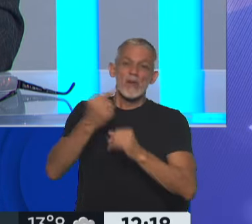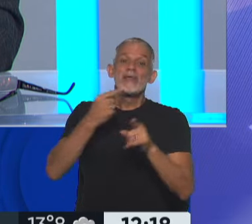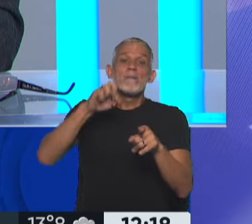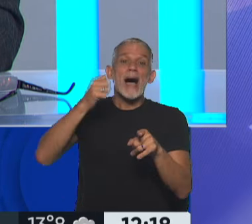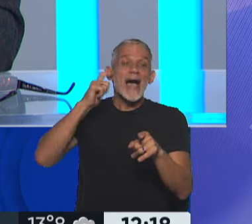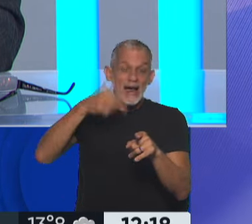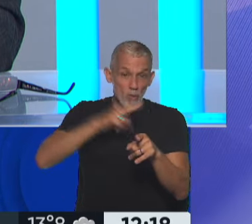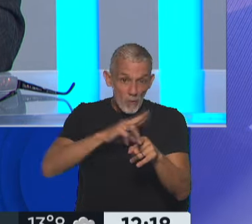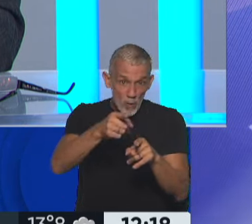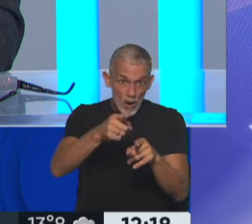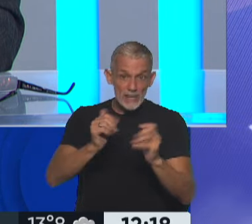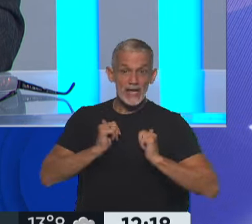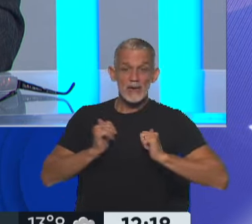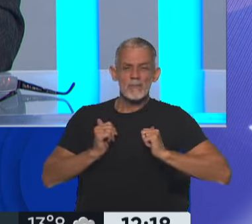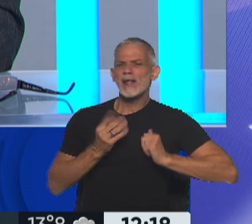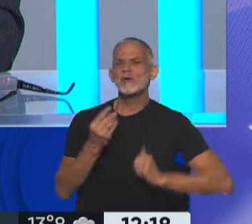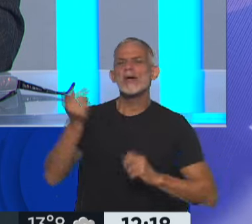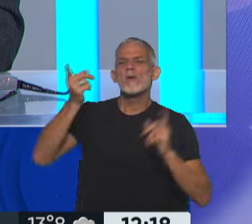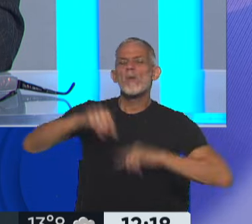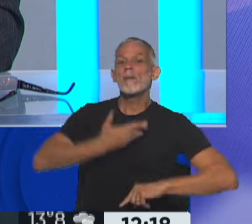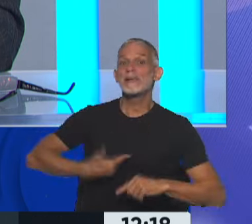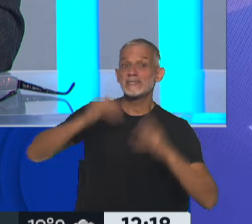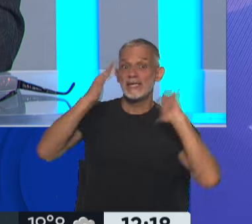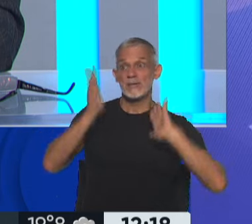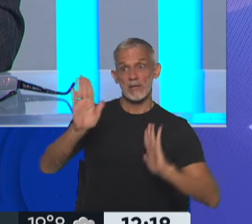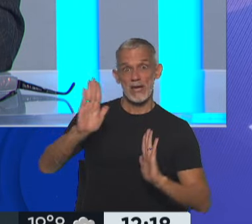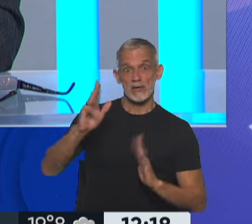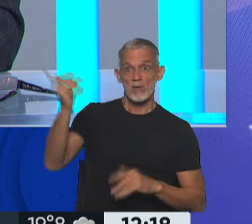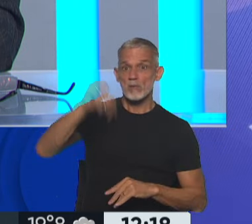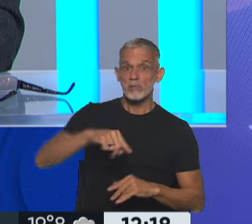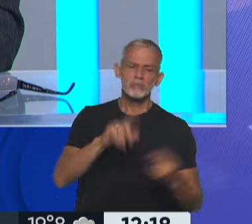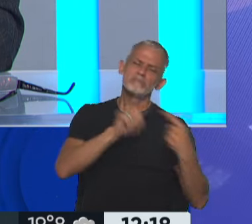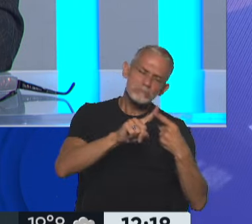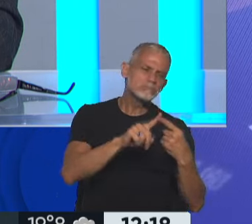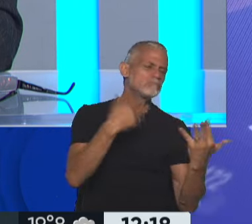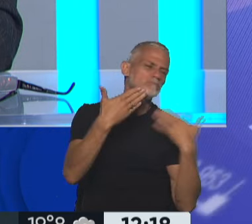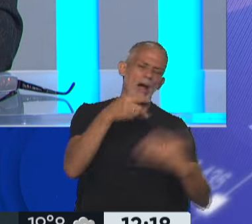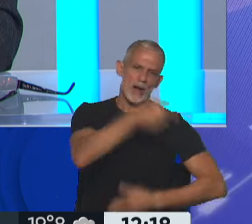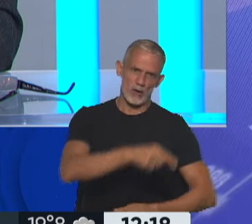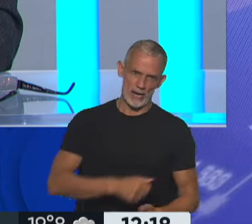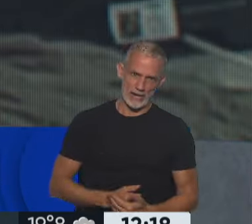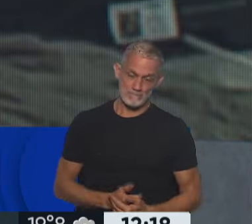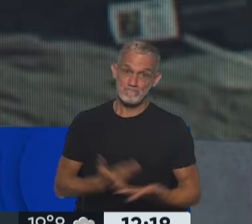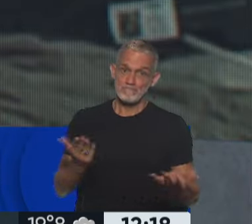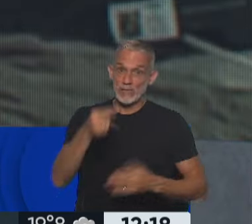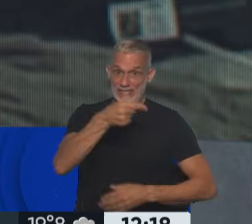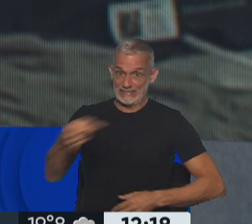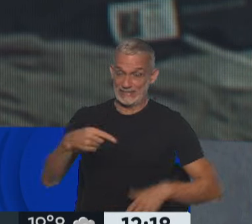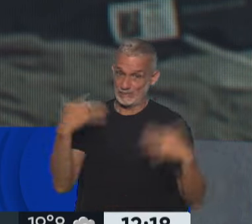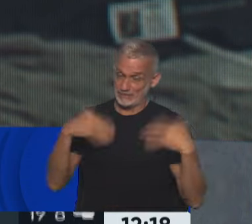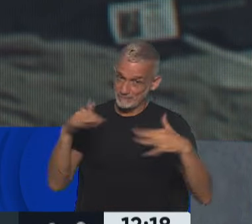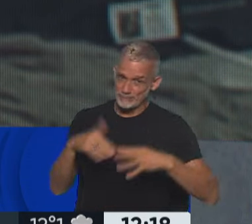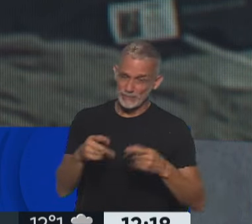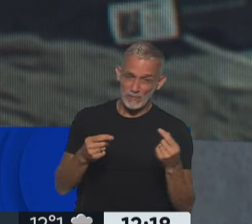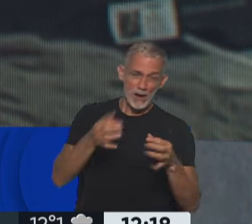pagano está aguardando El regreso del presidente Javier Mel del exterior para hablar directamente con el presidente de la nación una semana seguramente de mucha